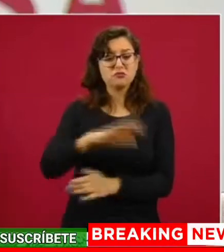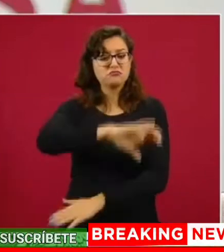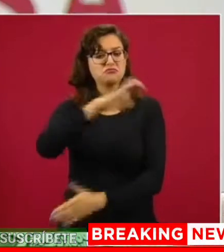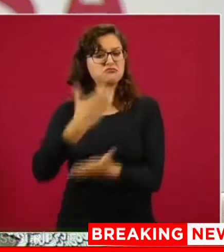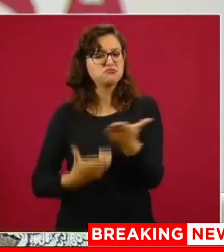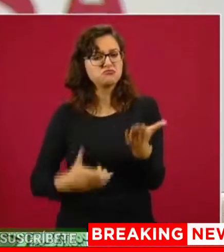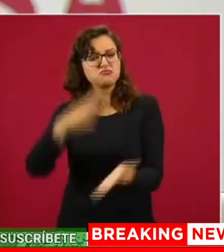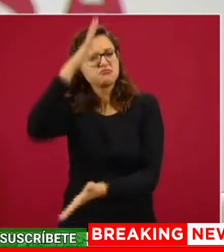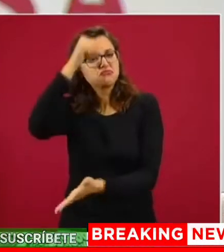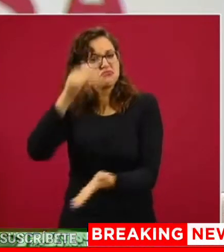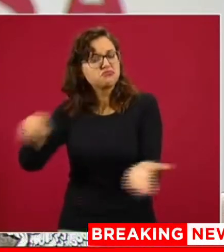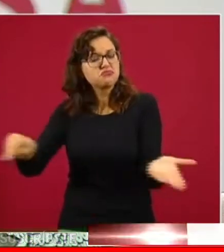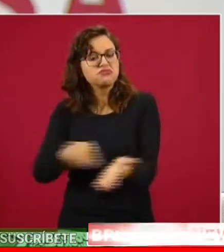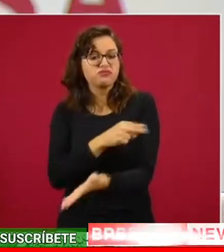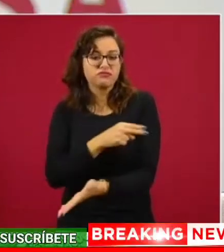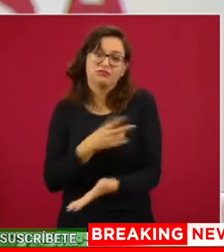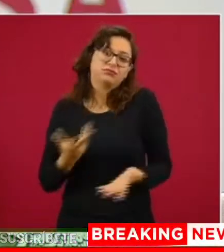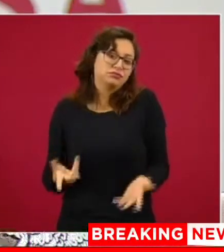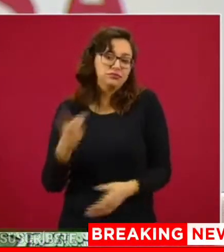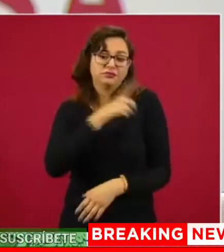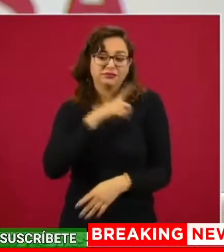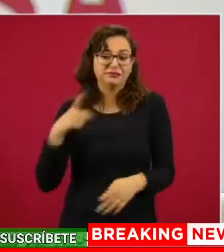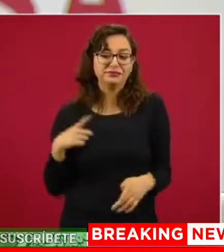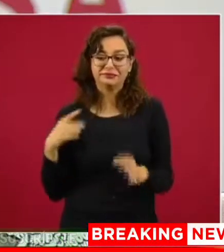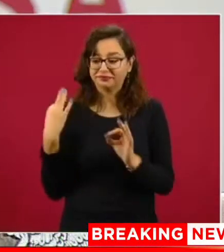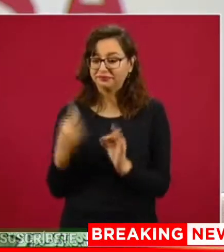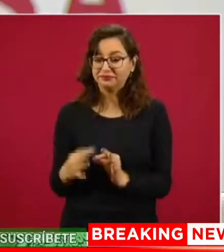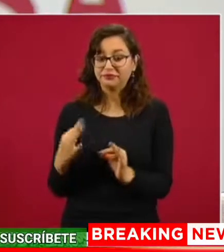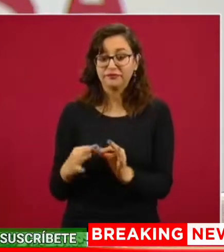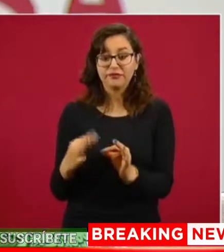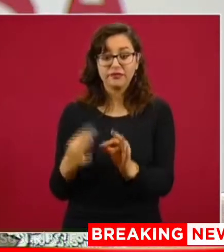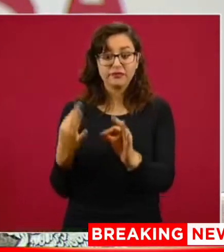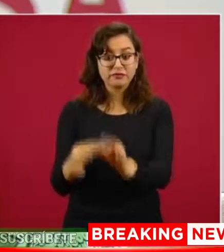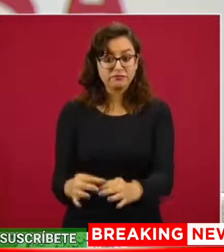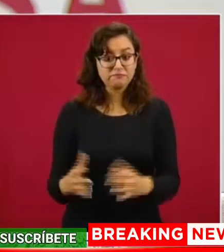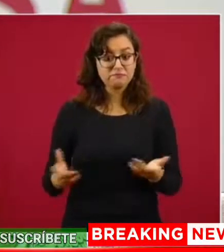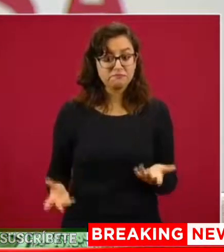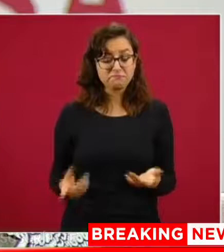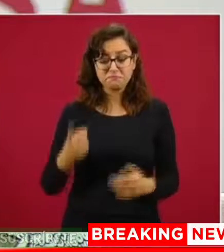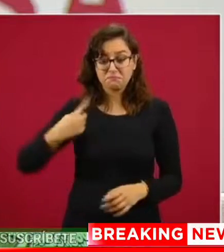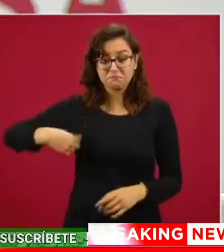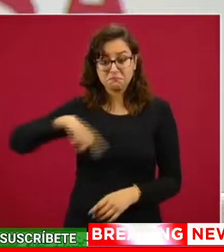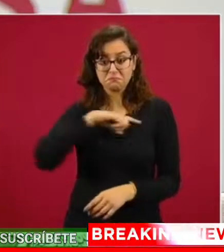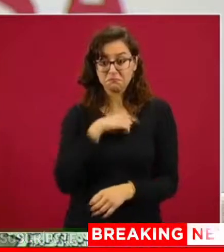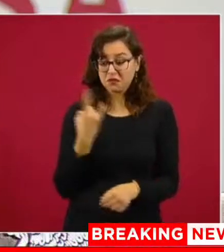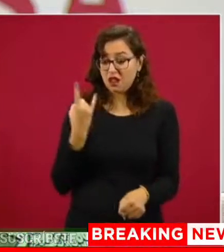1944, se tiene que cumplir, porque si no,